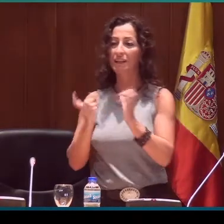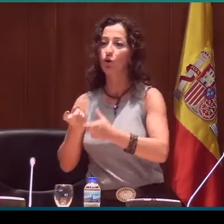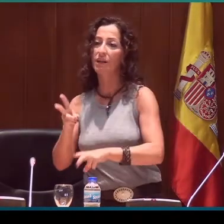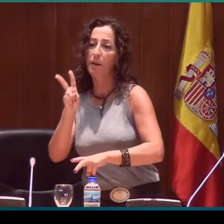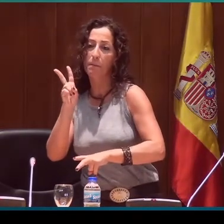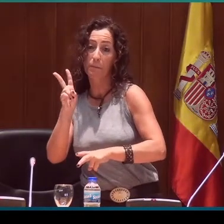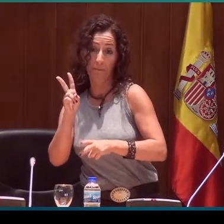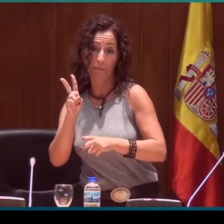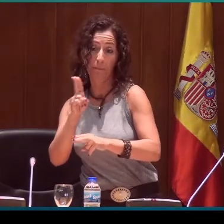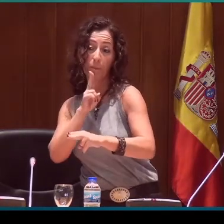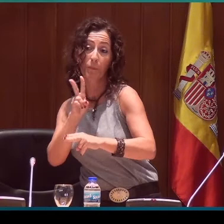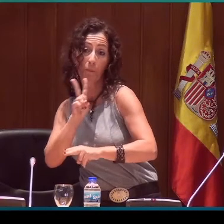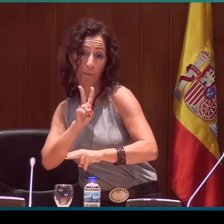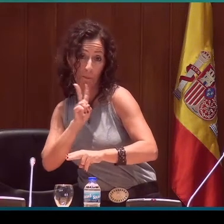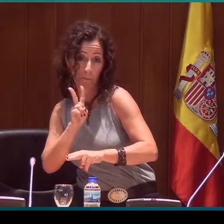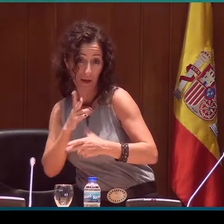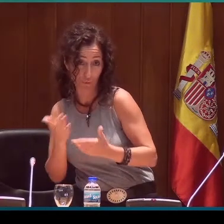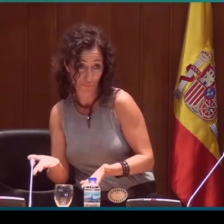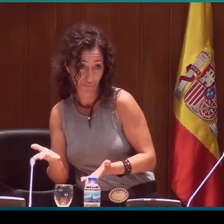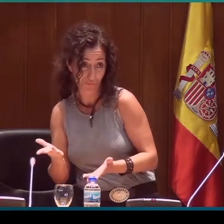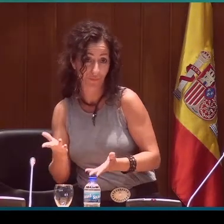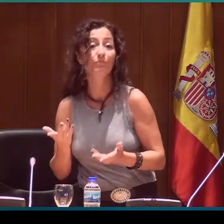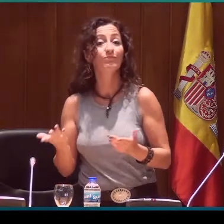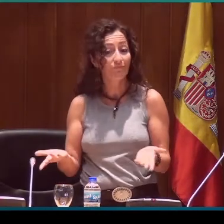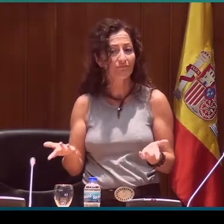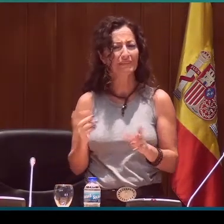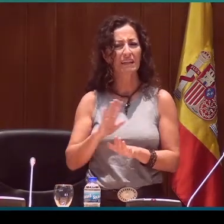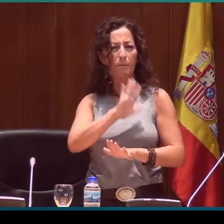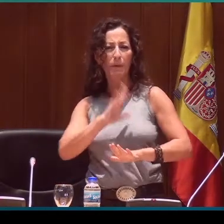dentro de la categoría gramatical, verbo, nombre,